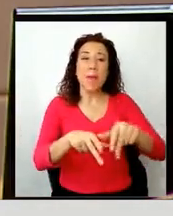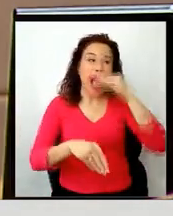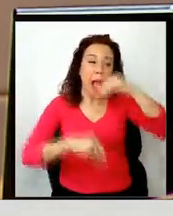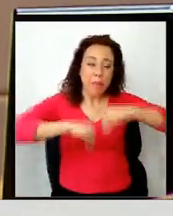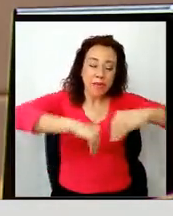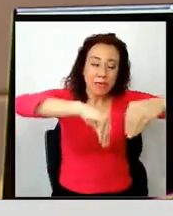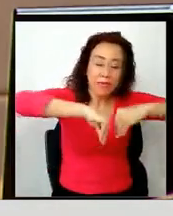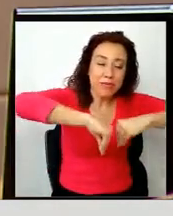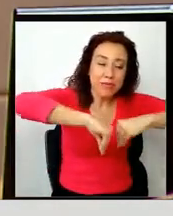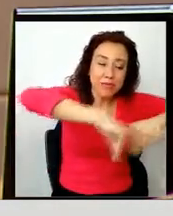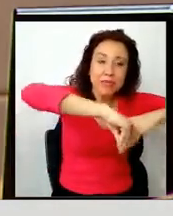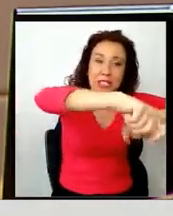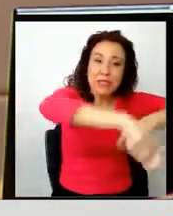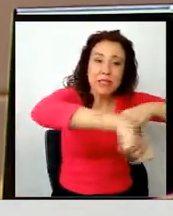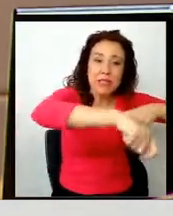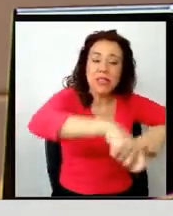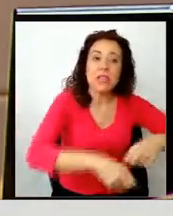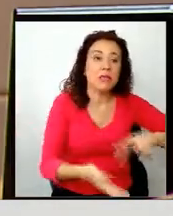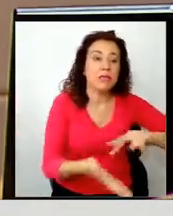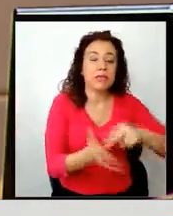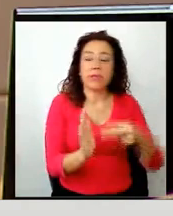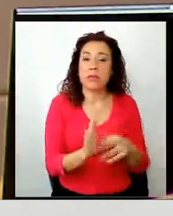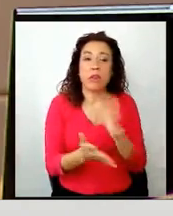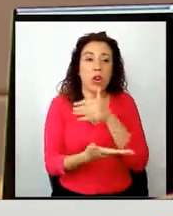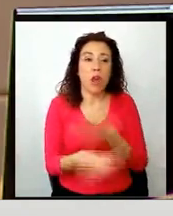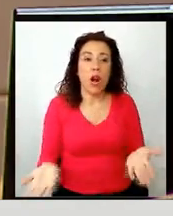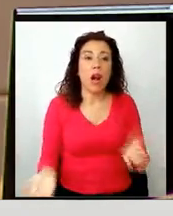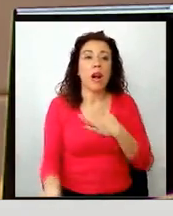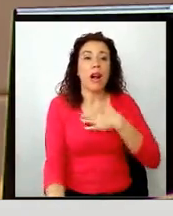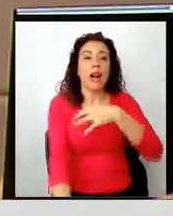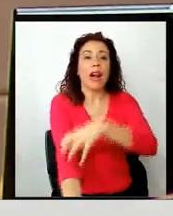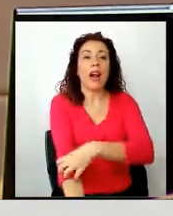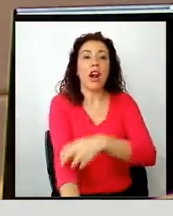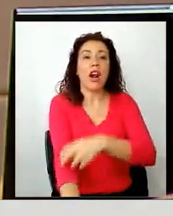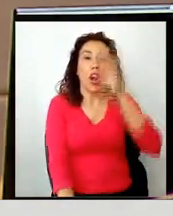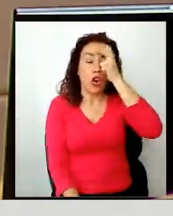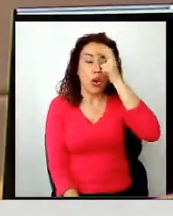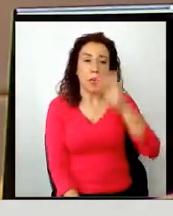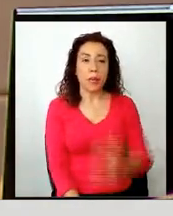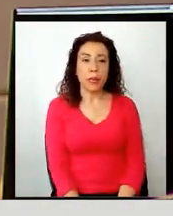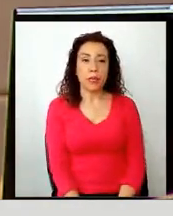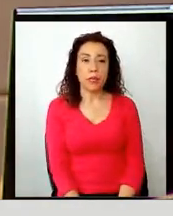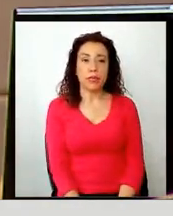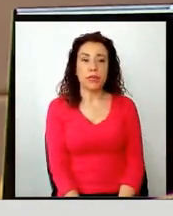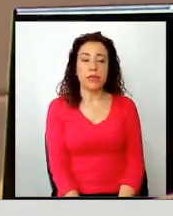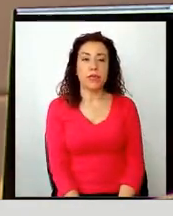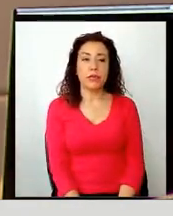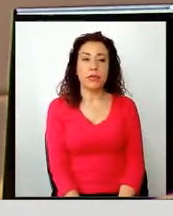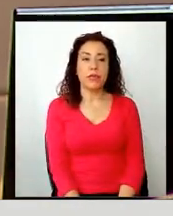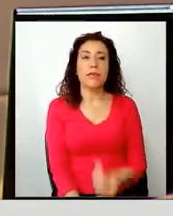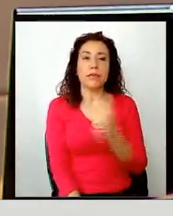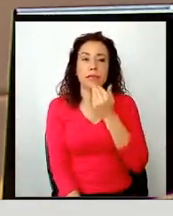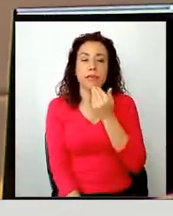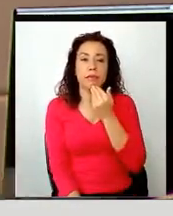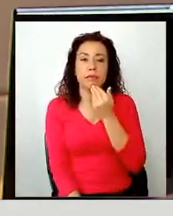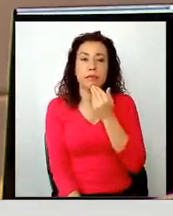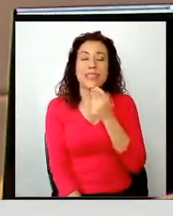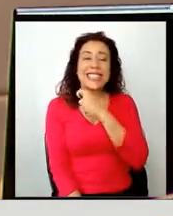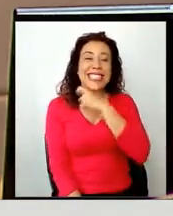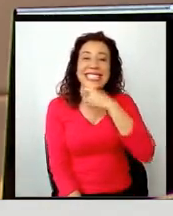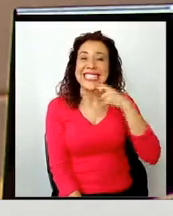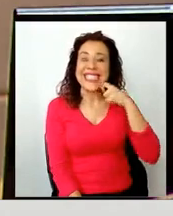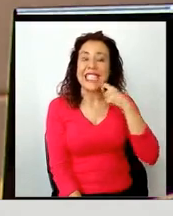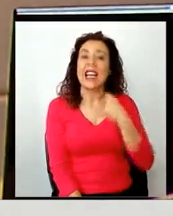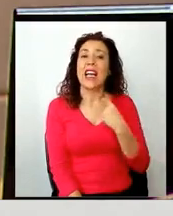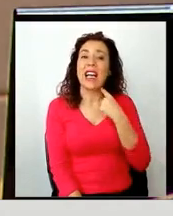presente en la región donde yo vivo que es la región de coquimbo sabidos además presidente que la escasez hídrica ha afectado el